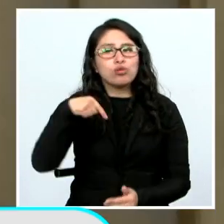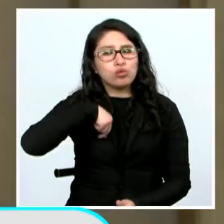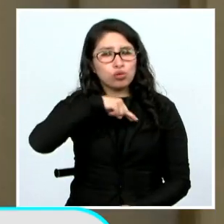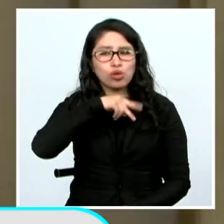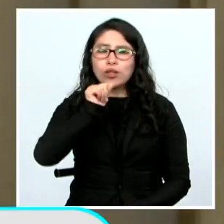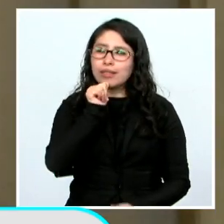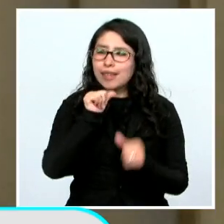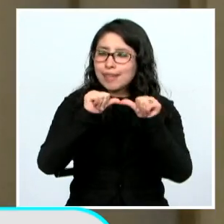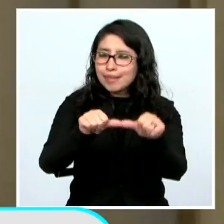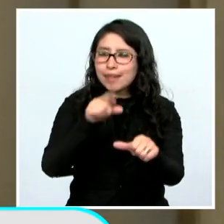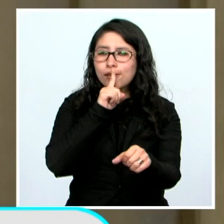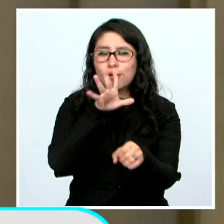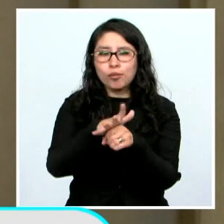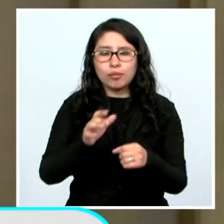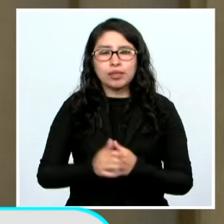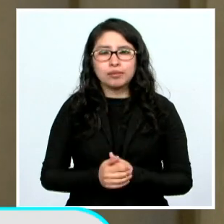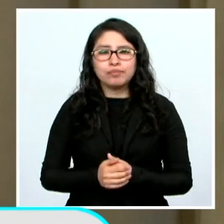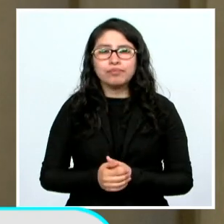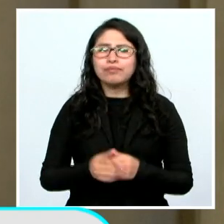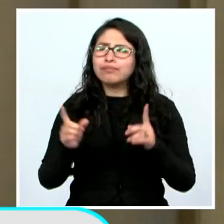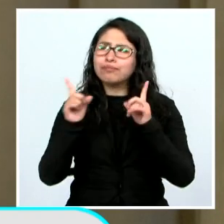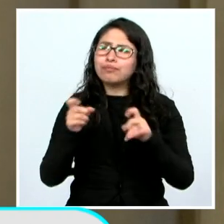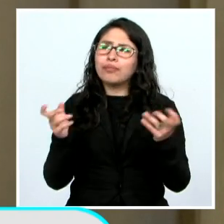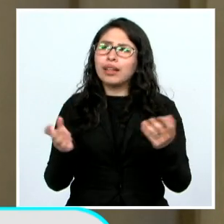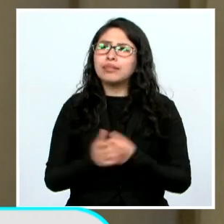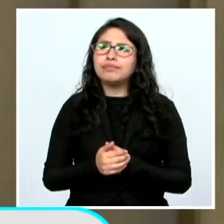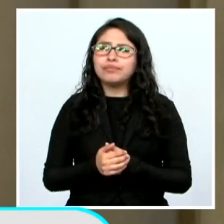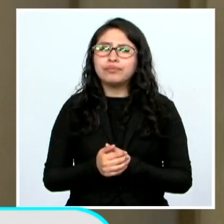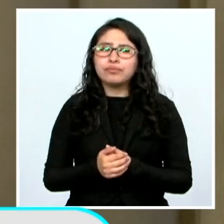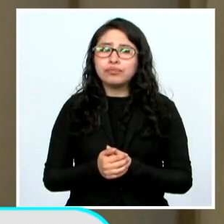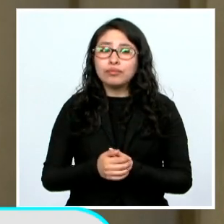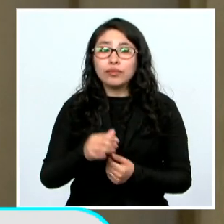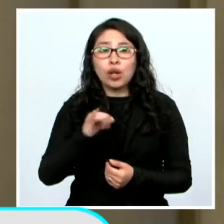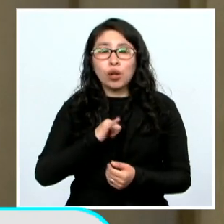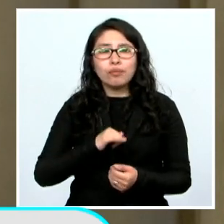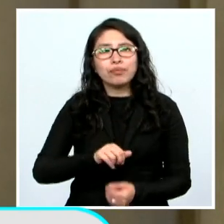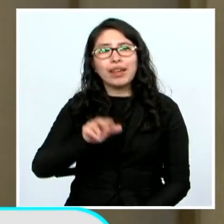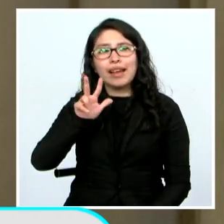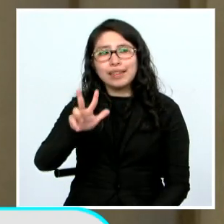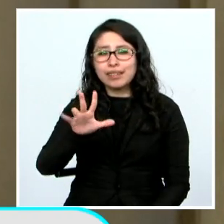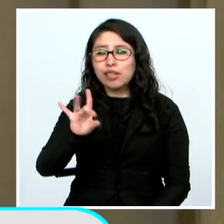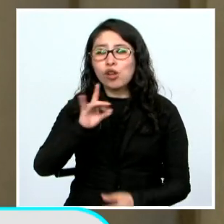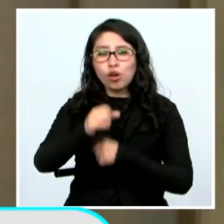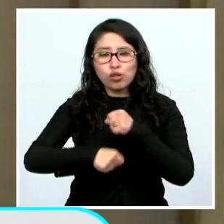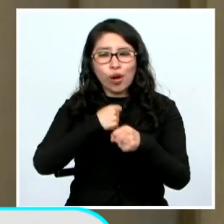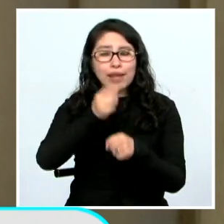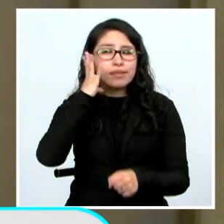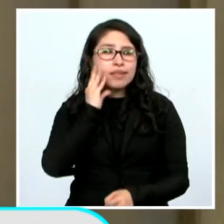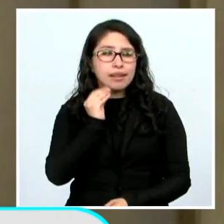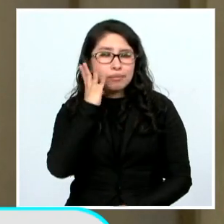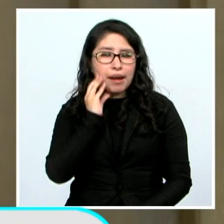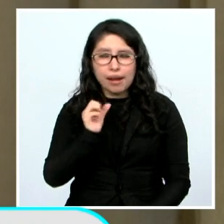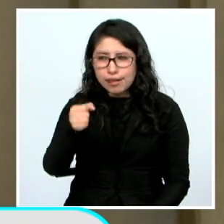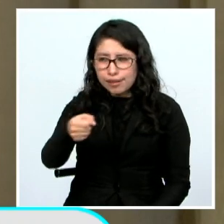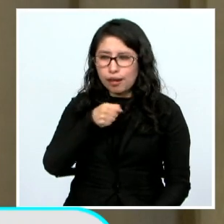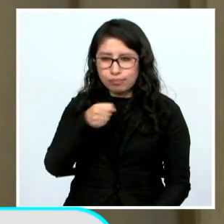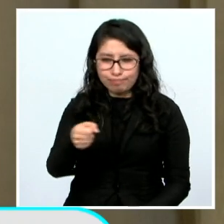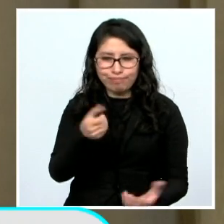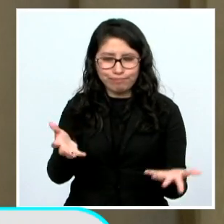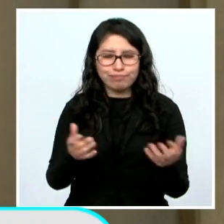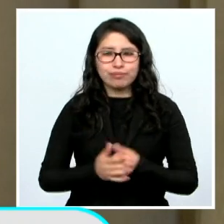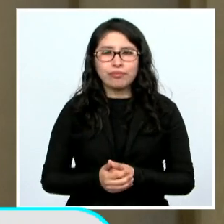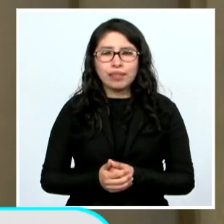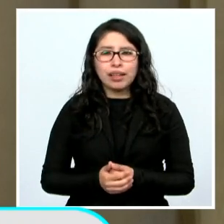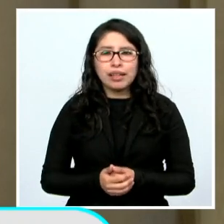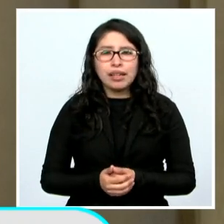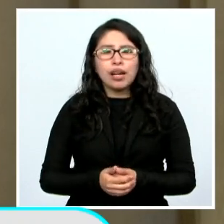país. Cuando uno es un periodista viejito, tengo 38 años de periodismo, presidenta, uno tiene la suerte de